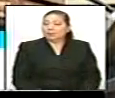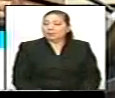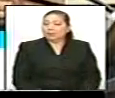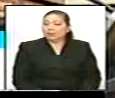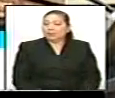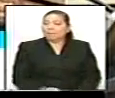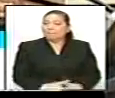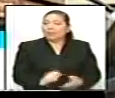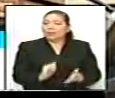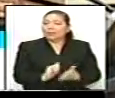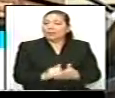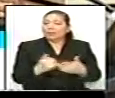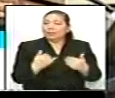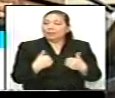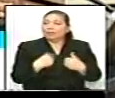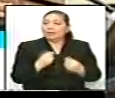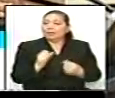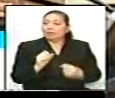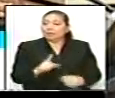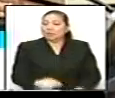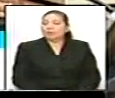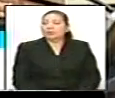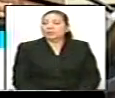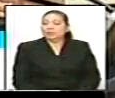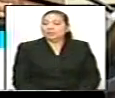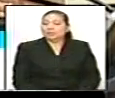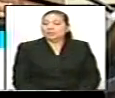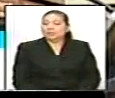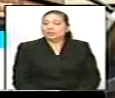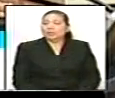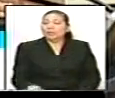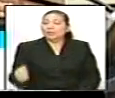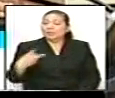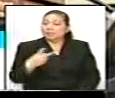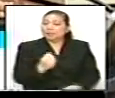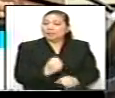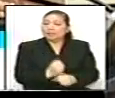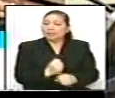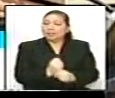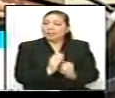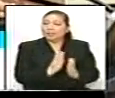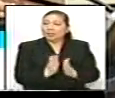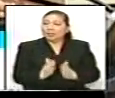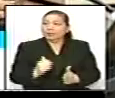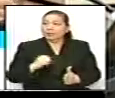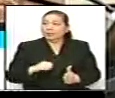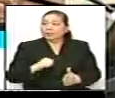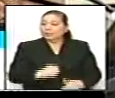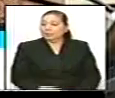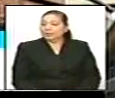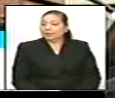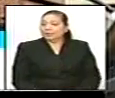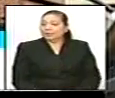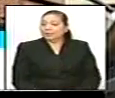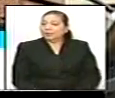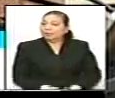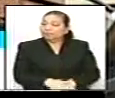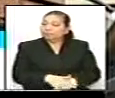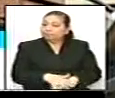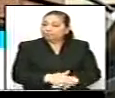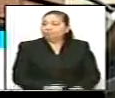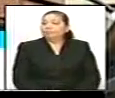y angostaron el río costó mucho dinero. El segundo trabajo fue coordinar con la autoridad